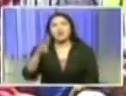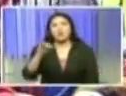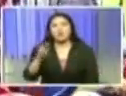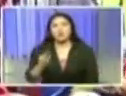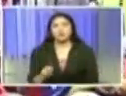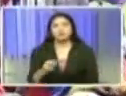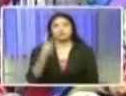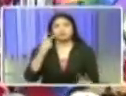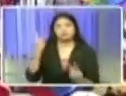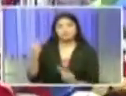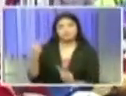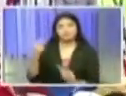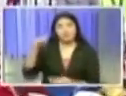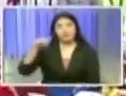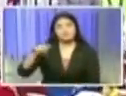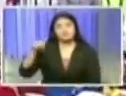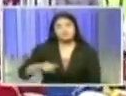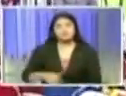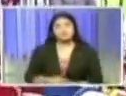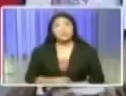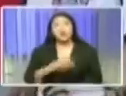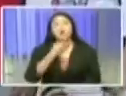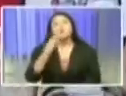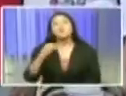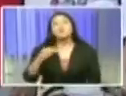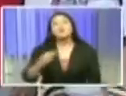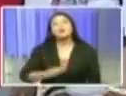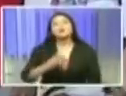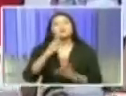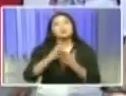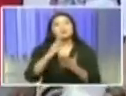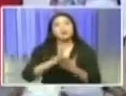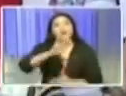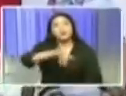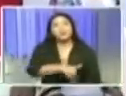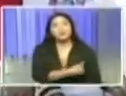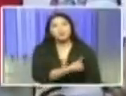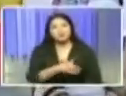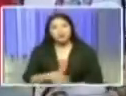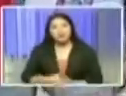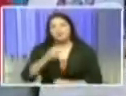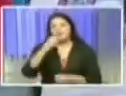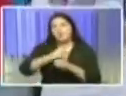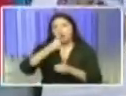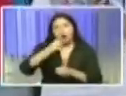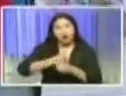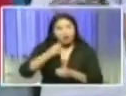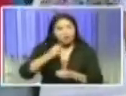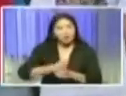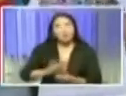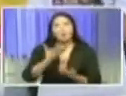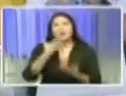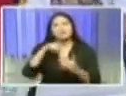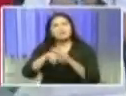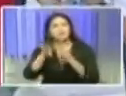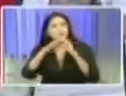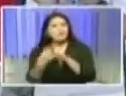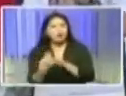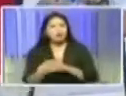Aquí están. Aquí está la juventud universitaria, la juventud trabajadora, la juventud del barrio.